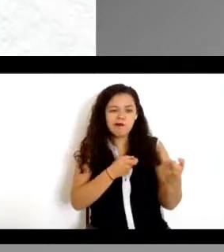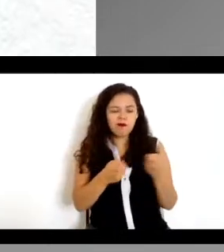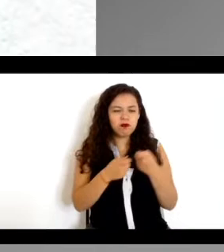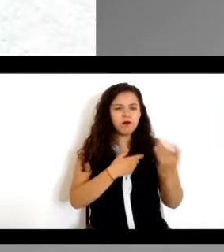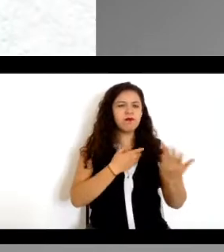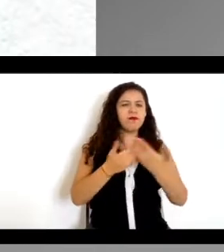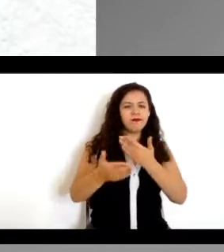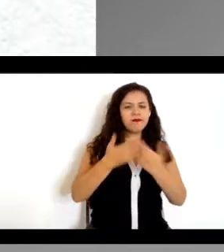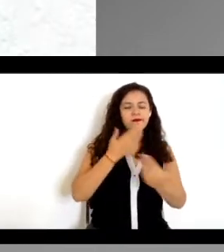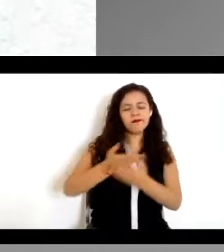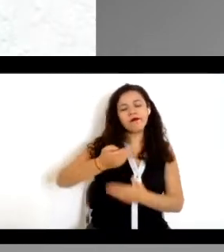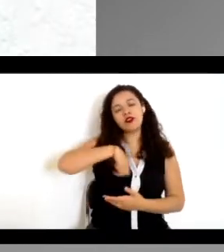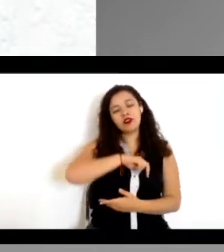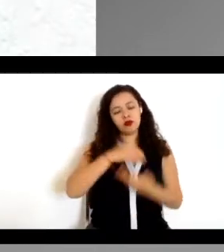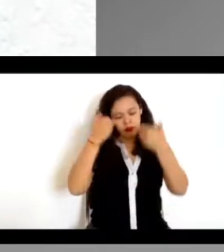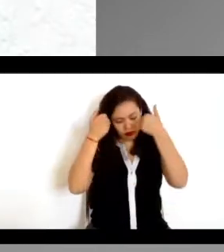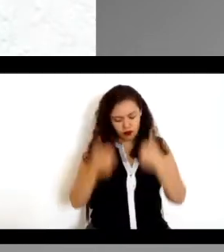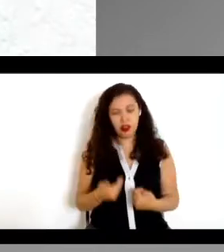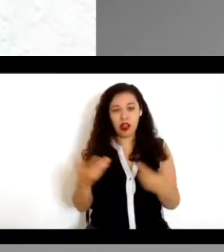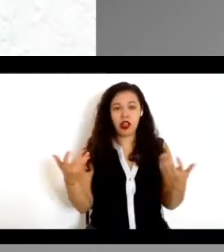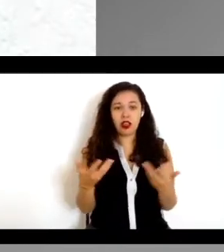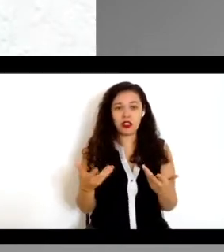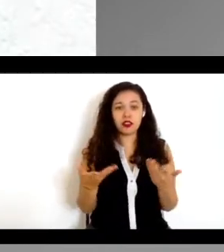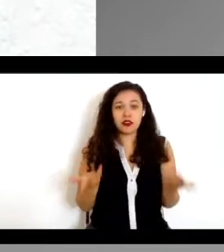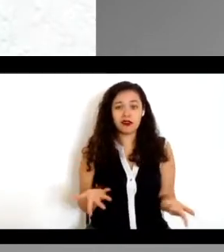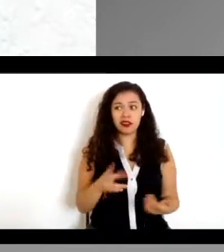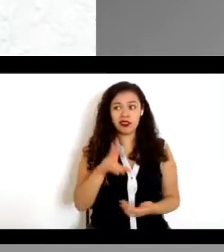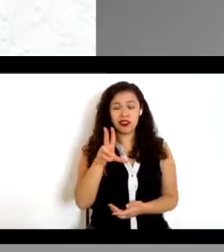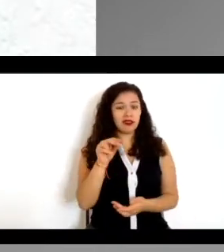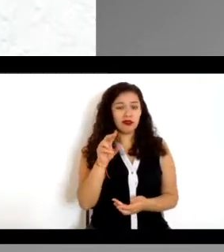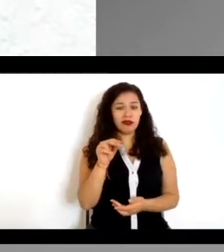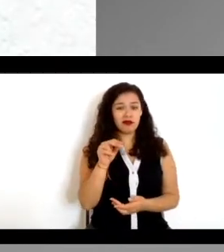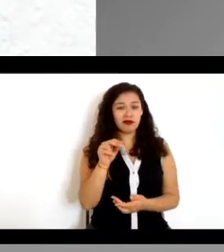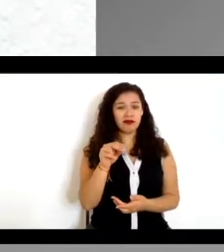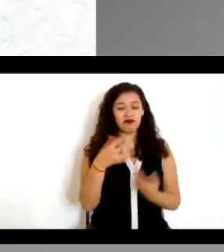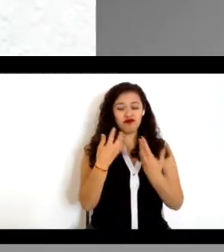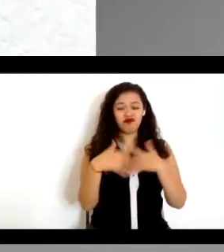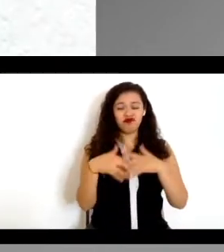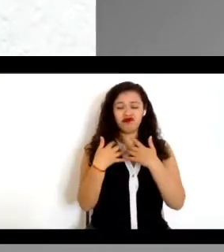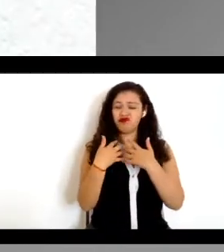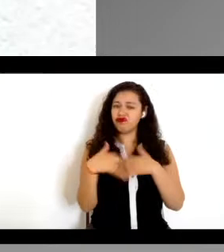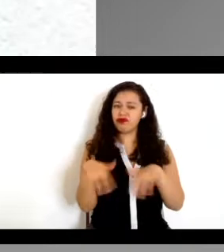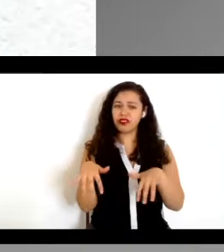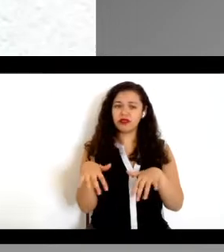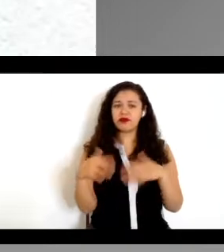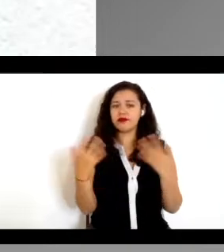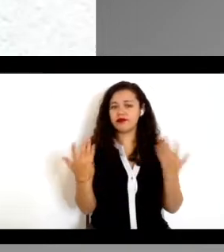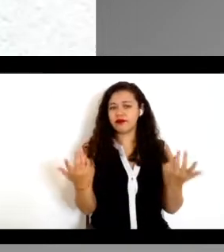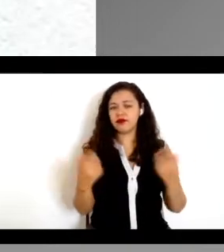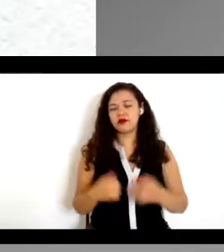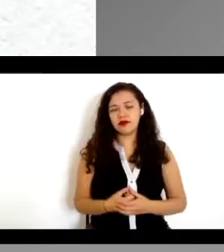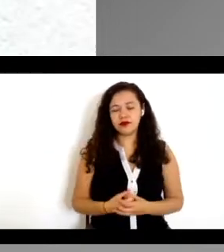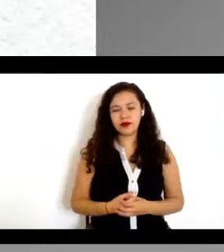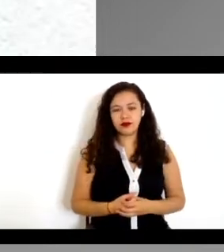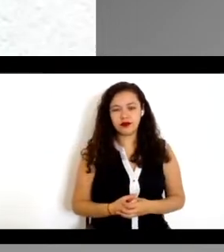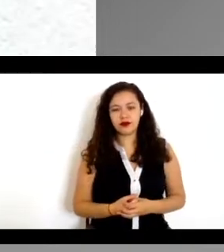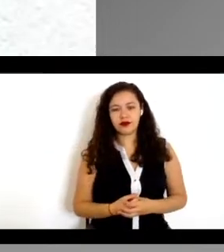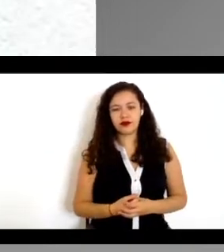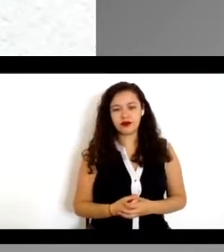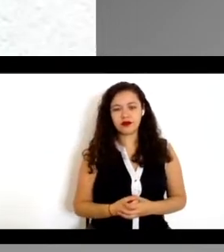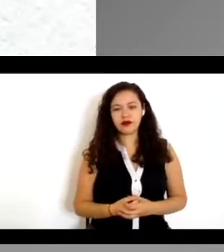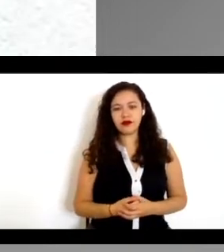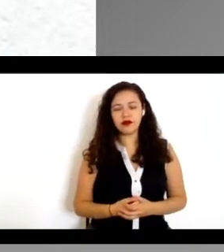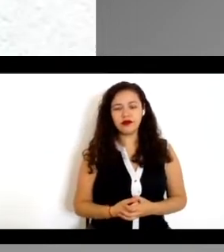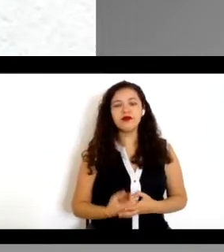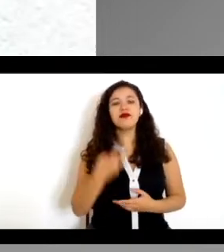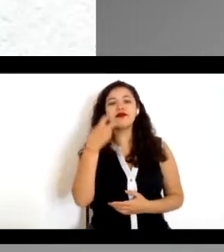generar nosotros mismos. De lo contrario, pues esto no va a funcionar. No va a funcionar. Entonces, ese es el punto y es